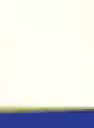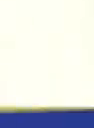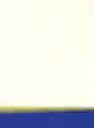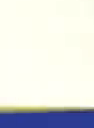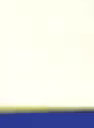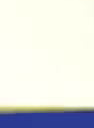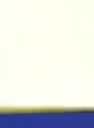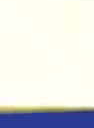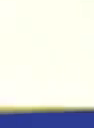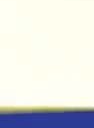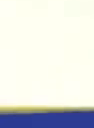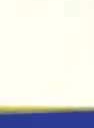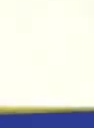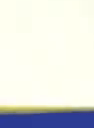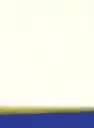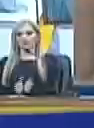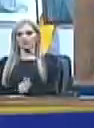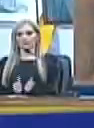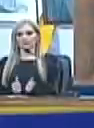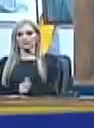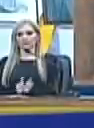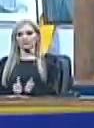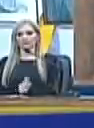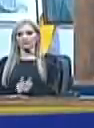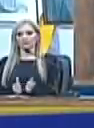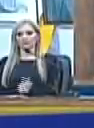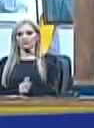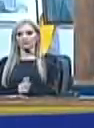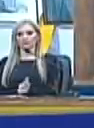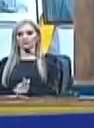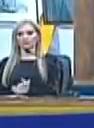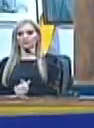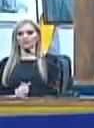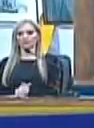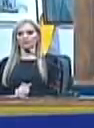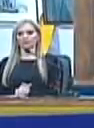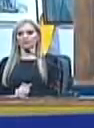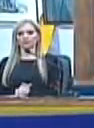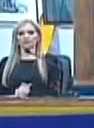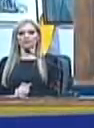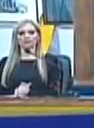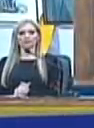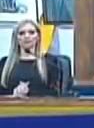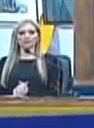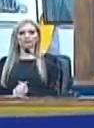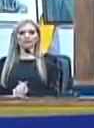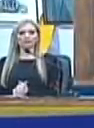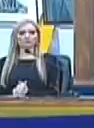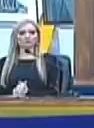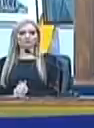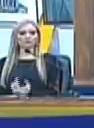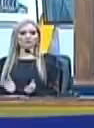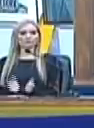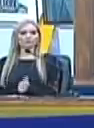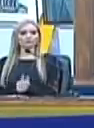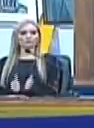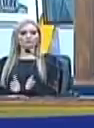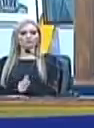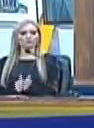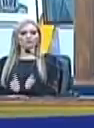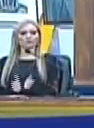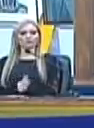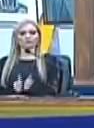diplomático diputados los representantes de los distintos poderes públicos gobernadores alcaldes que estarán